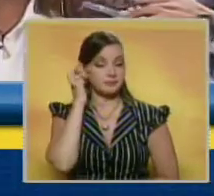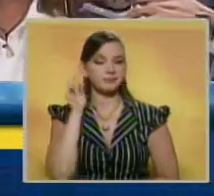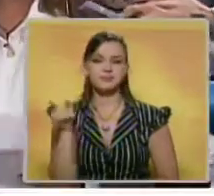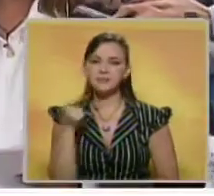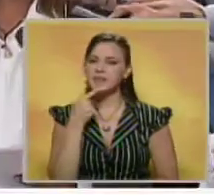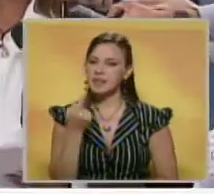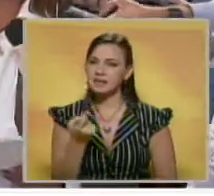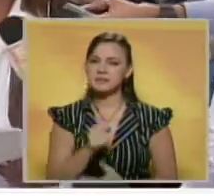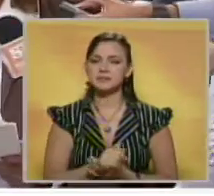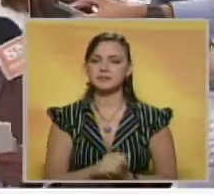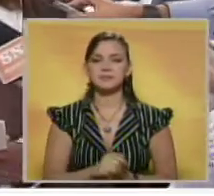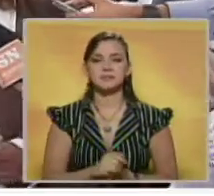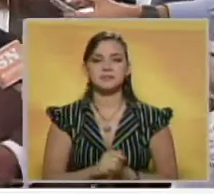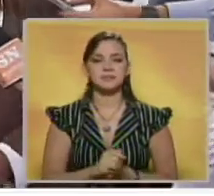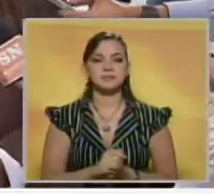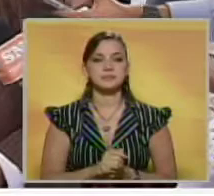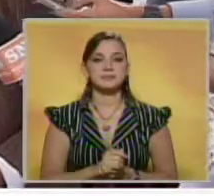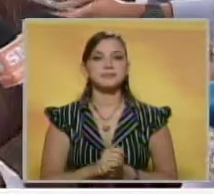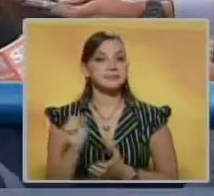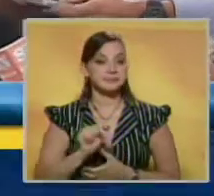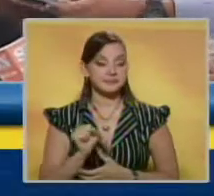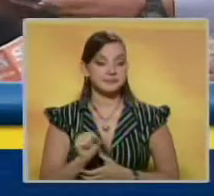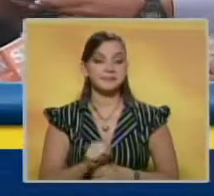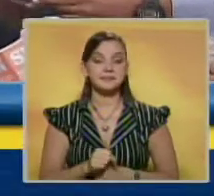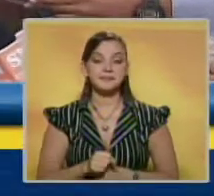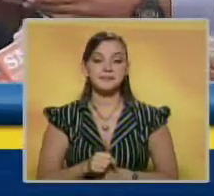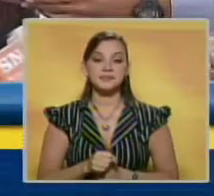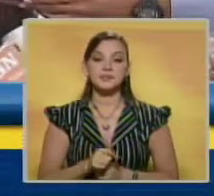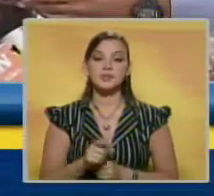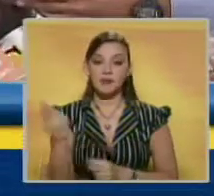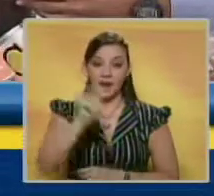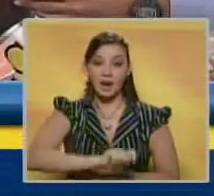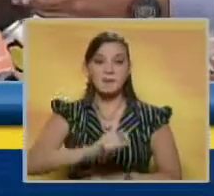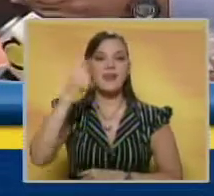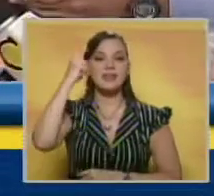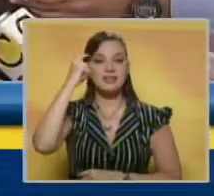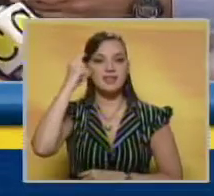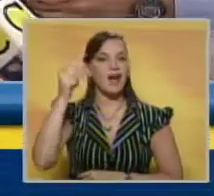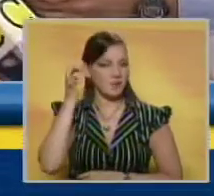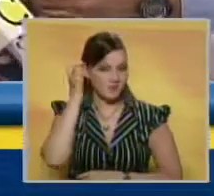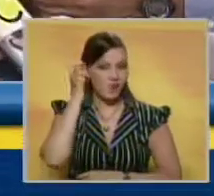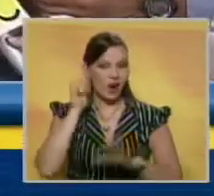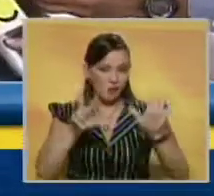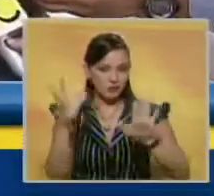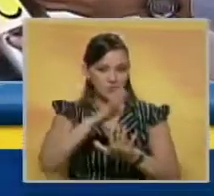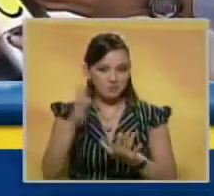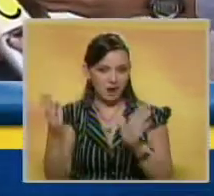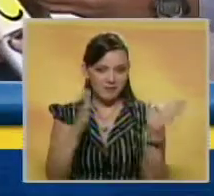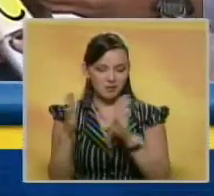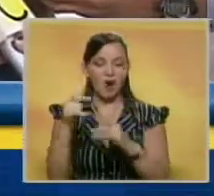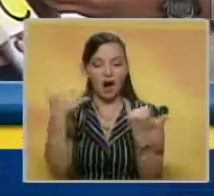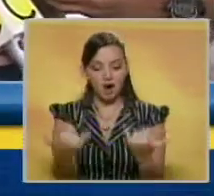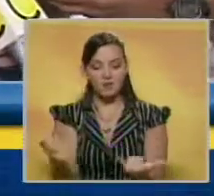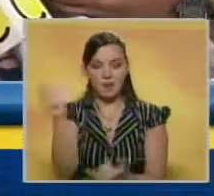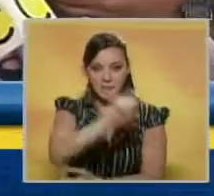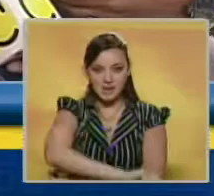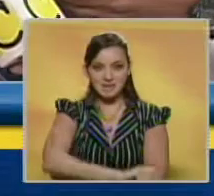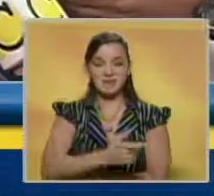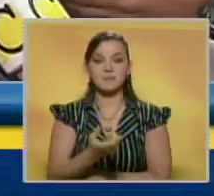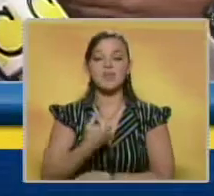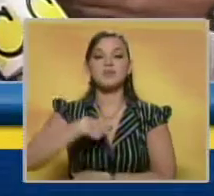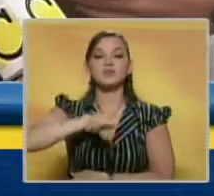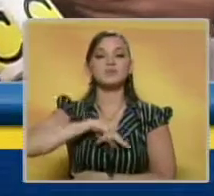diputada? Sí, bueno, definitivamente a propósito del mes de la mujer, nosotros tenemos que exhortar al